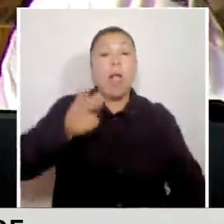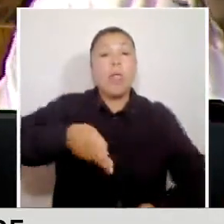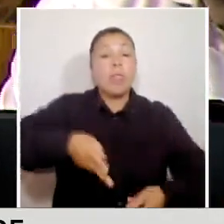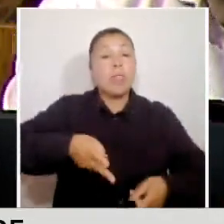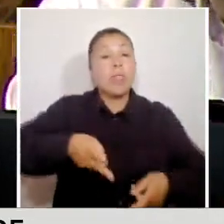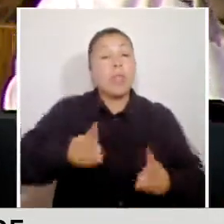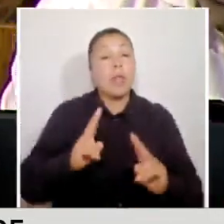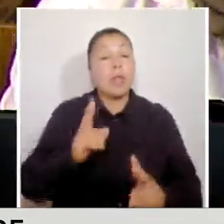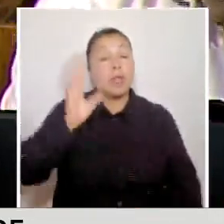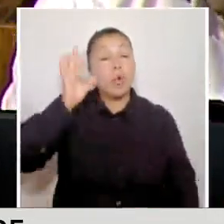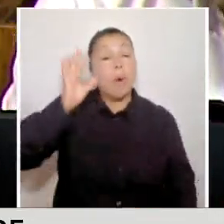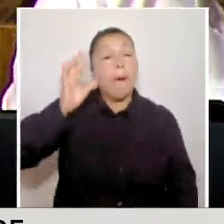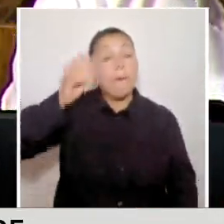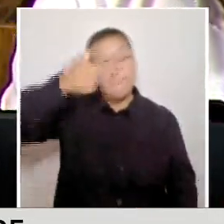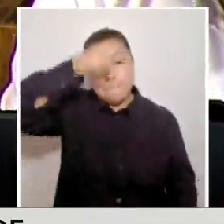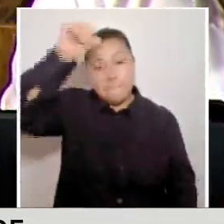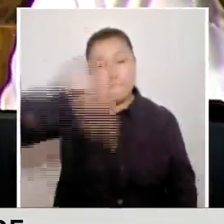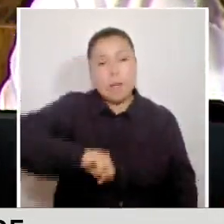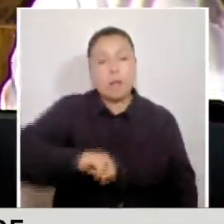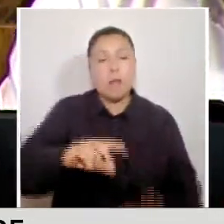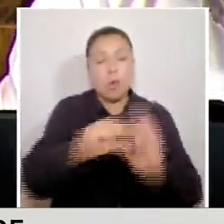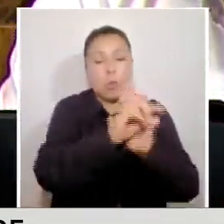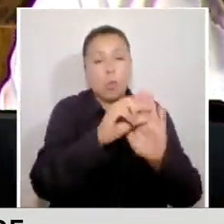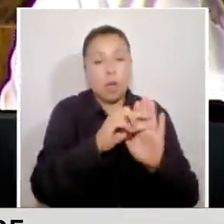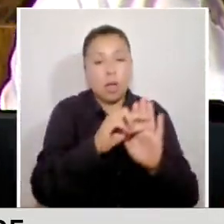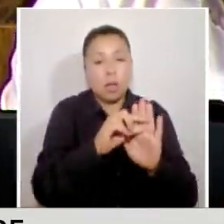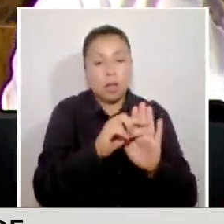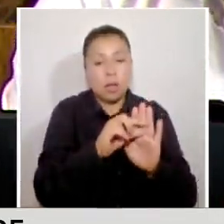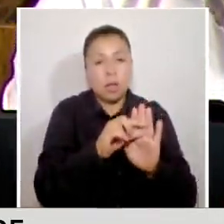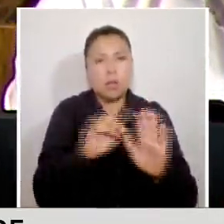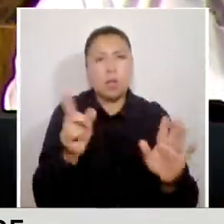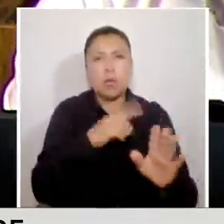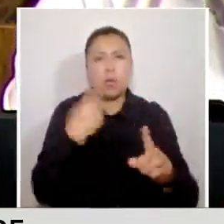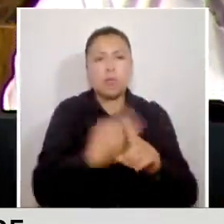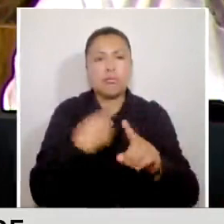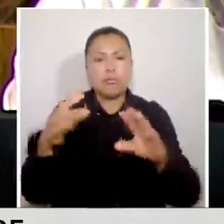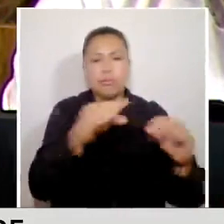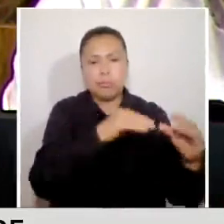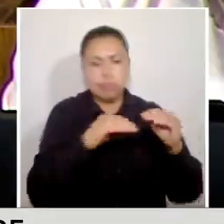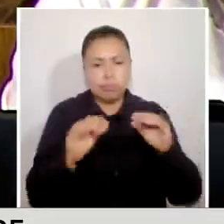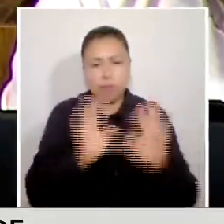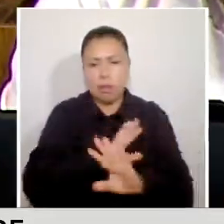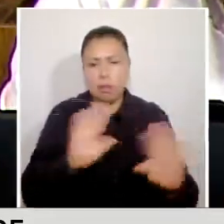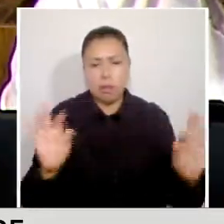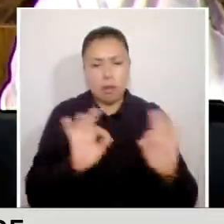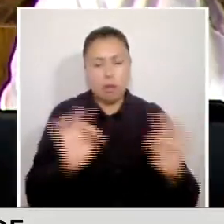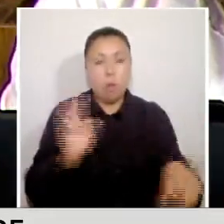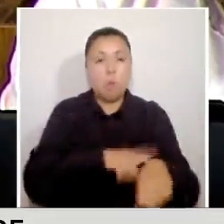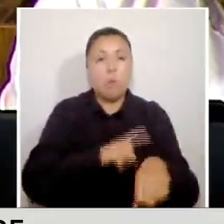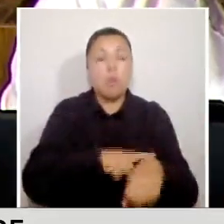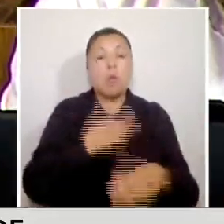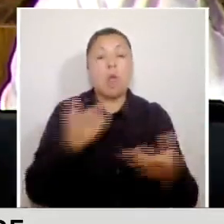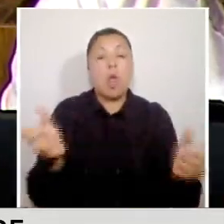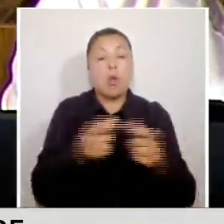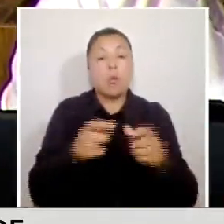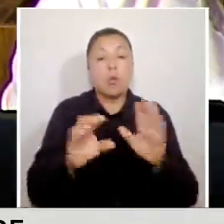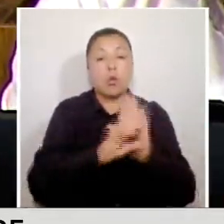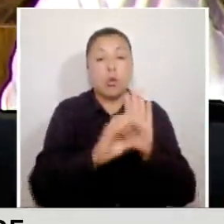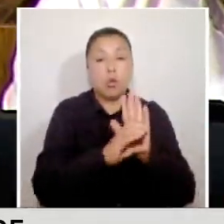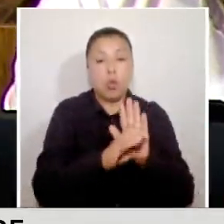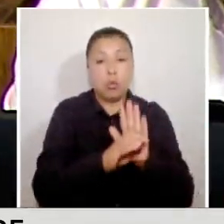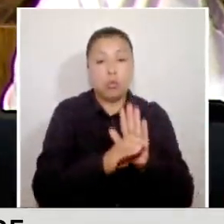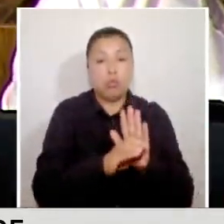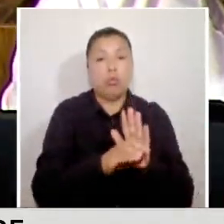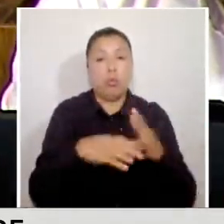derecho procesal penal a través de una indicación que no ha sido discutida en ninguna instancia tanto es así que en la comisión de Constitución fue